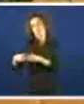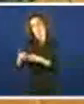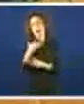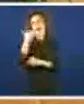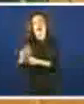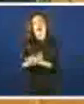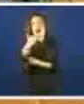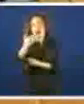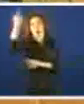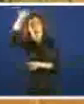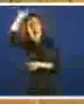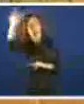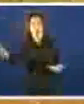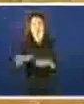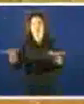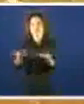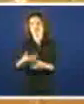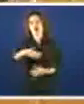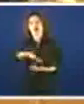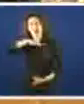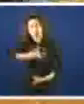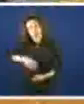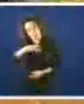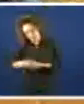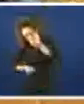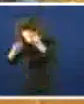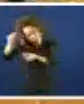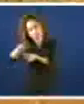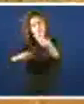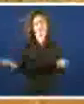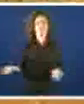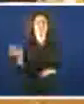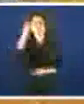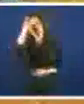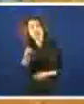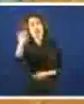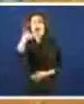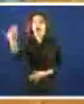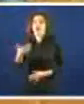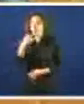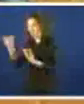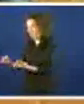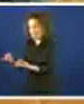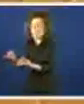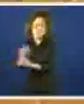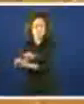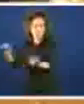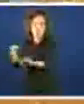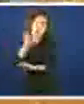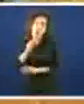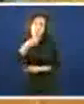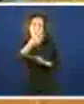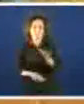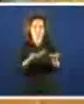de materia gris, capacidade de raciocinio, alguna idea, alguna